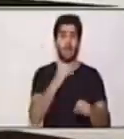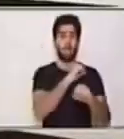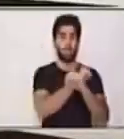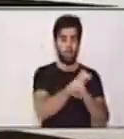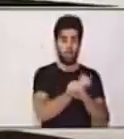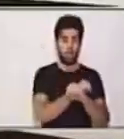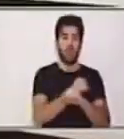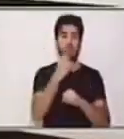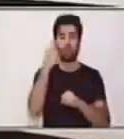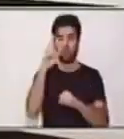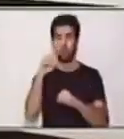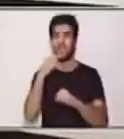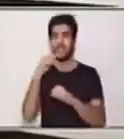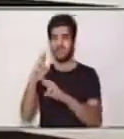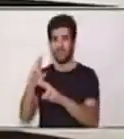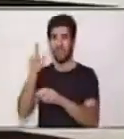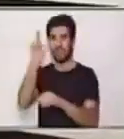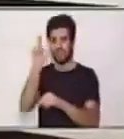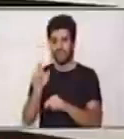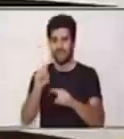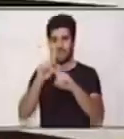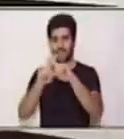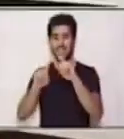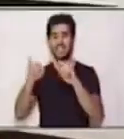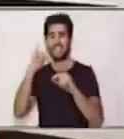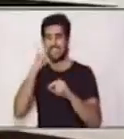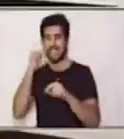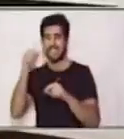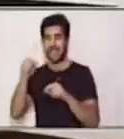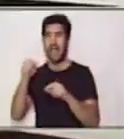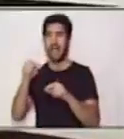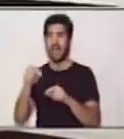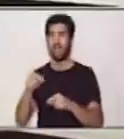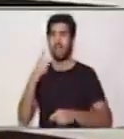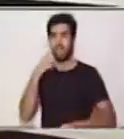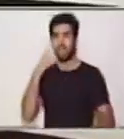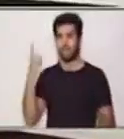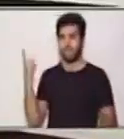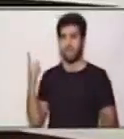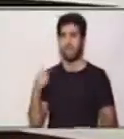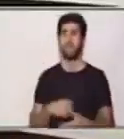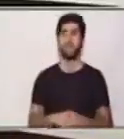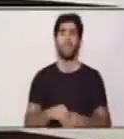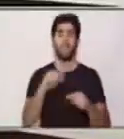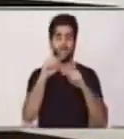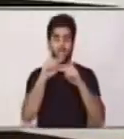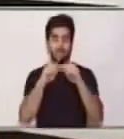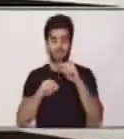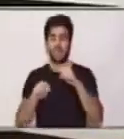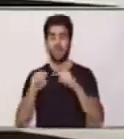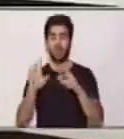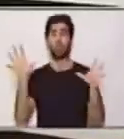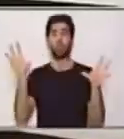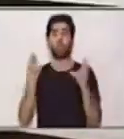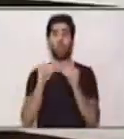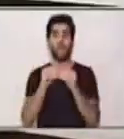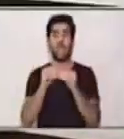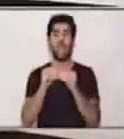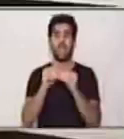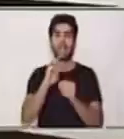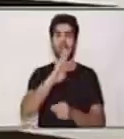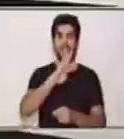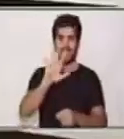clase dividido el número de datos. El número de datos lo tenemos aquí, que es 35. Pero nos hace falta